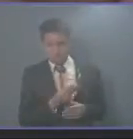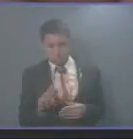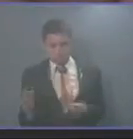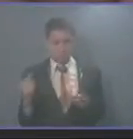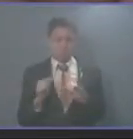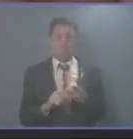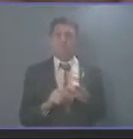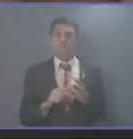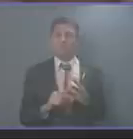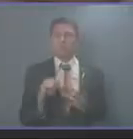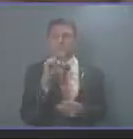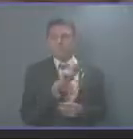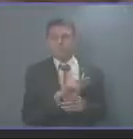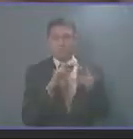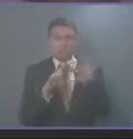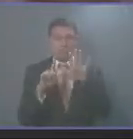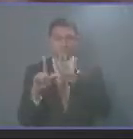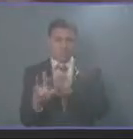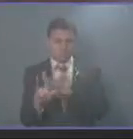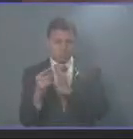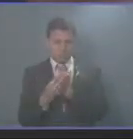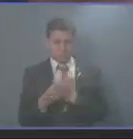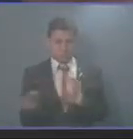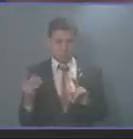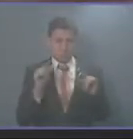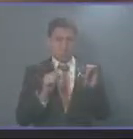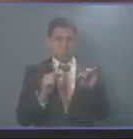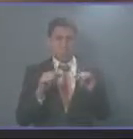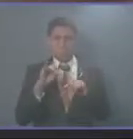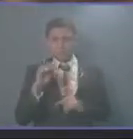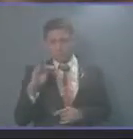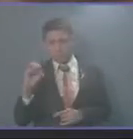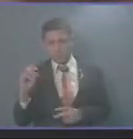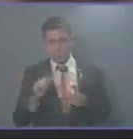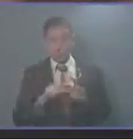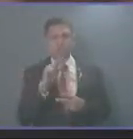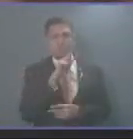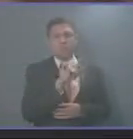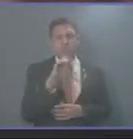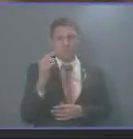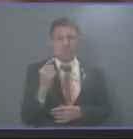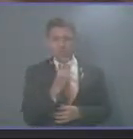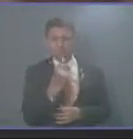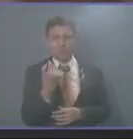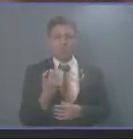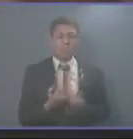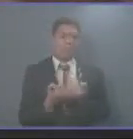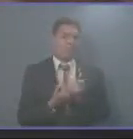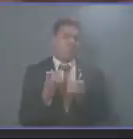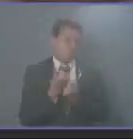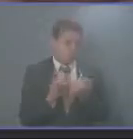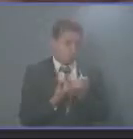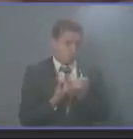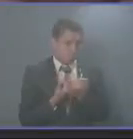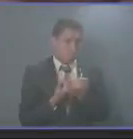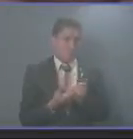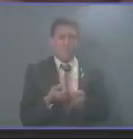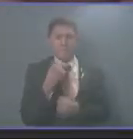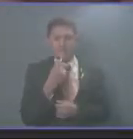quirúrgicos, 386 tratamientos de quimioterapia, 200 pacientes beneficiados con procedimientos